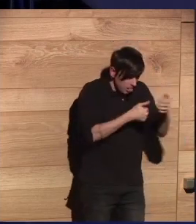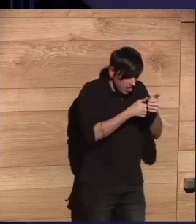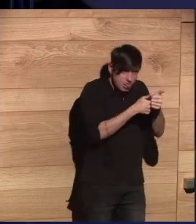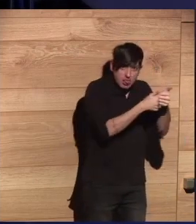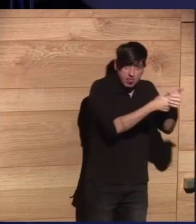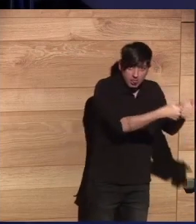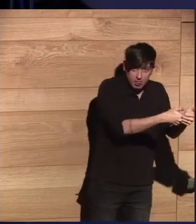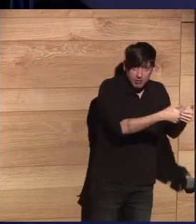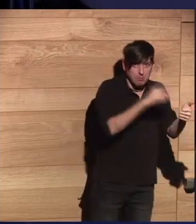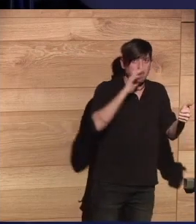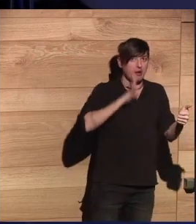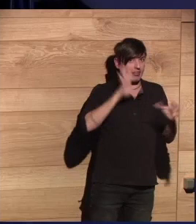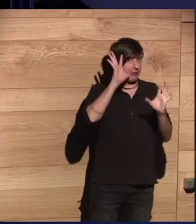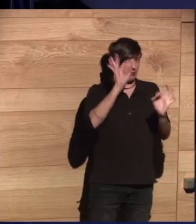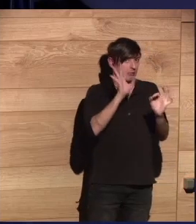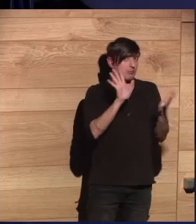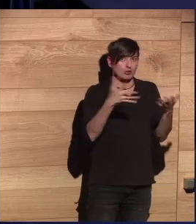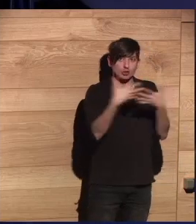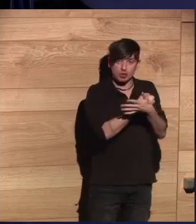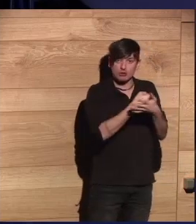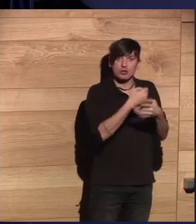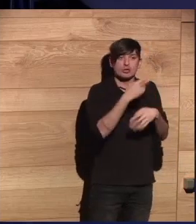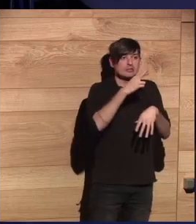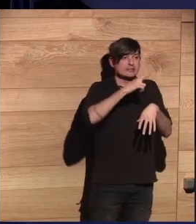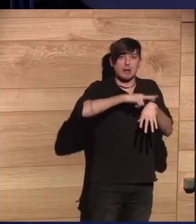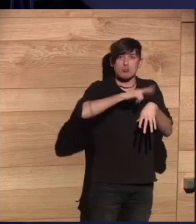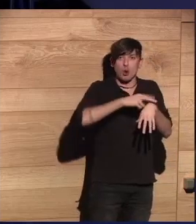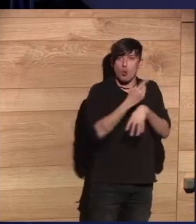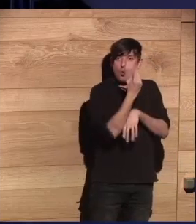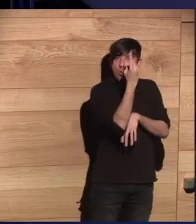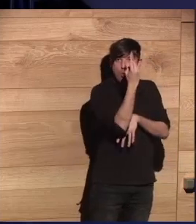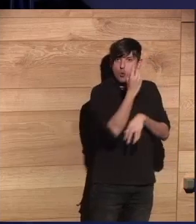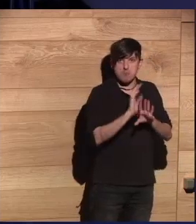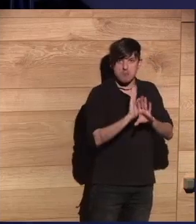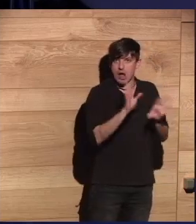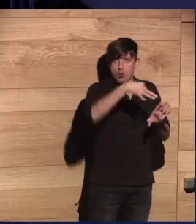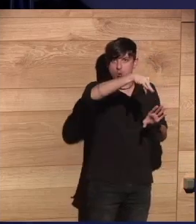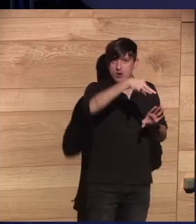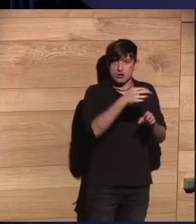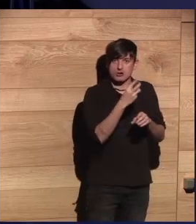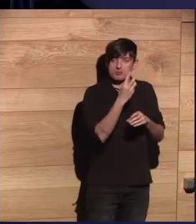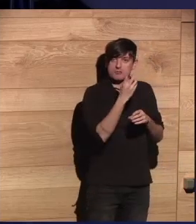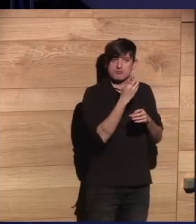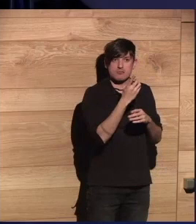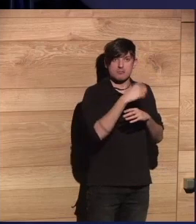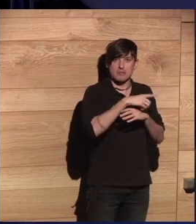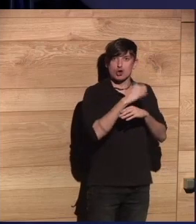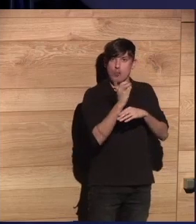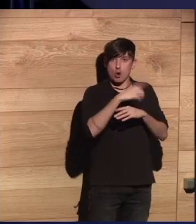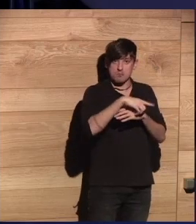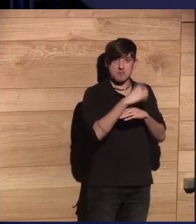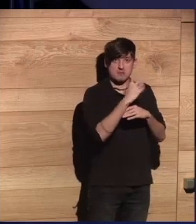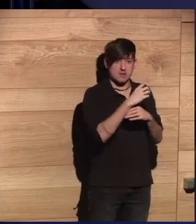una obviedad, pero casi todo está escrito en un solo tempo, y escribe metrónomo tras metrónomo. Hay muchos que son sorprendentes,